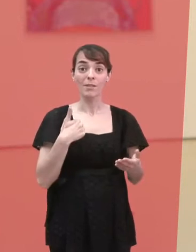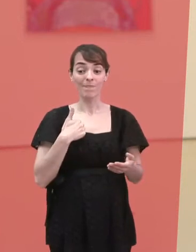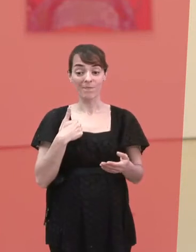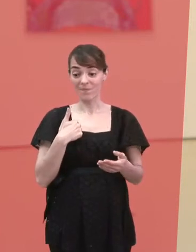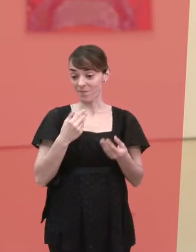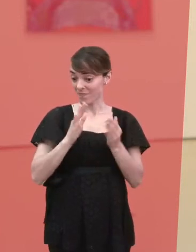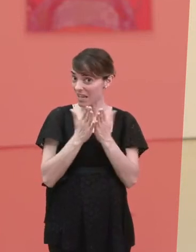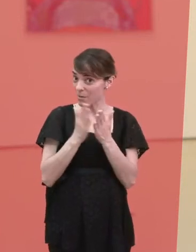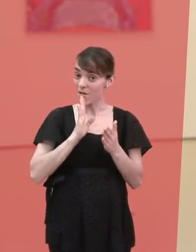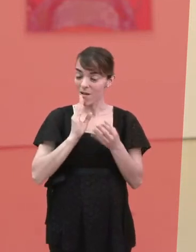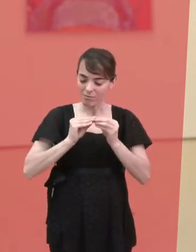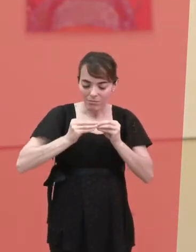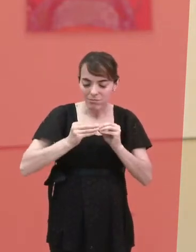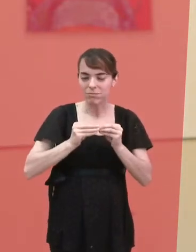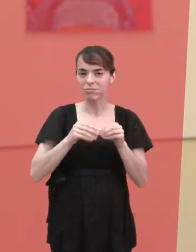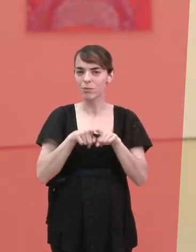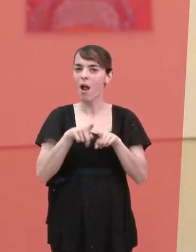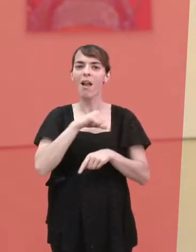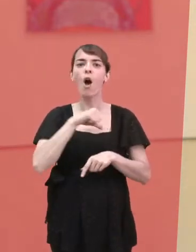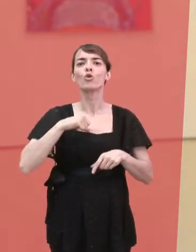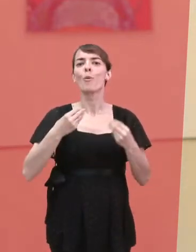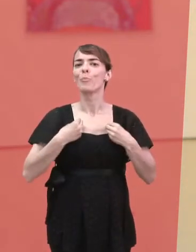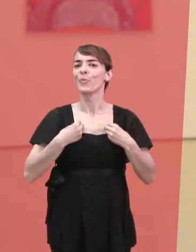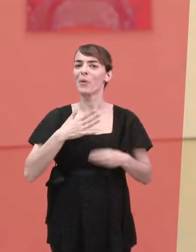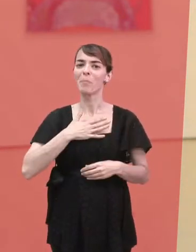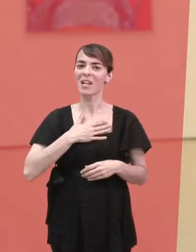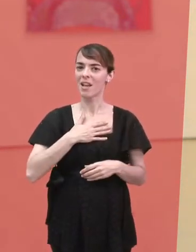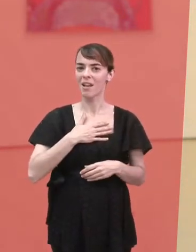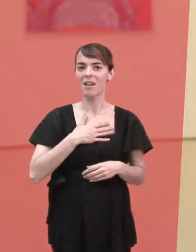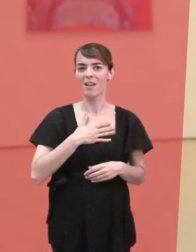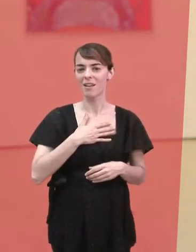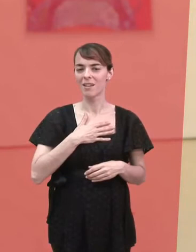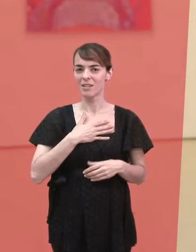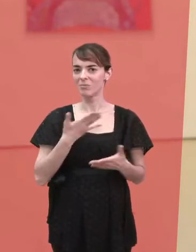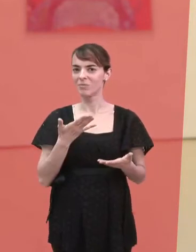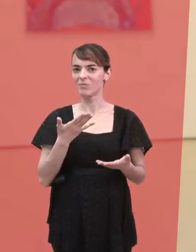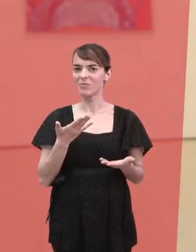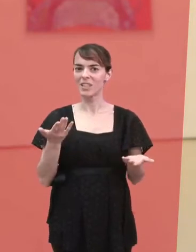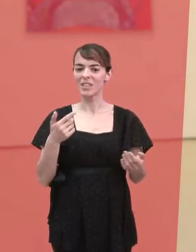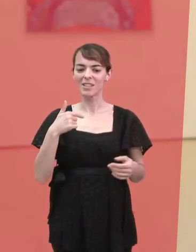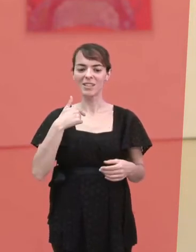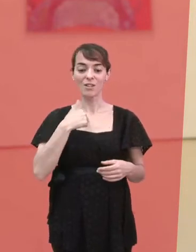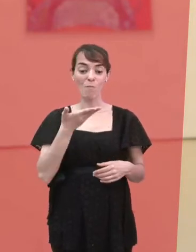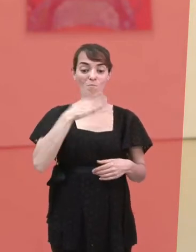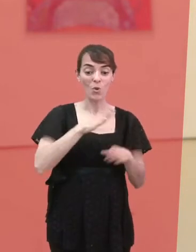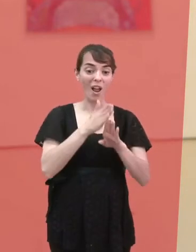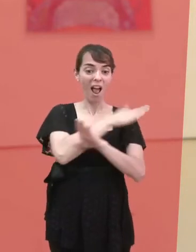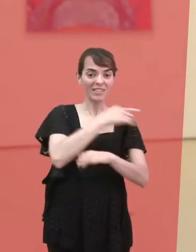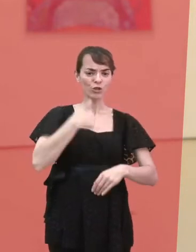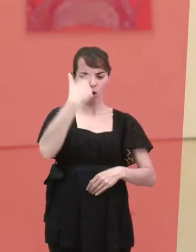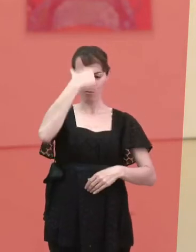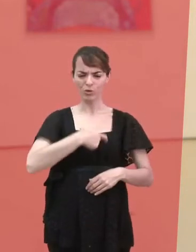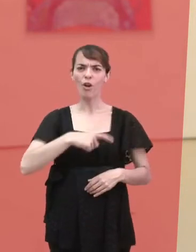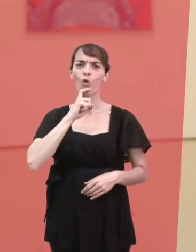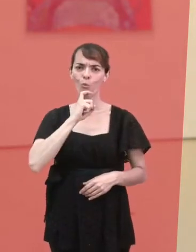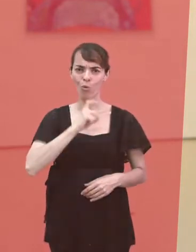un libro que va a salir ahora, en la que es una autobiografía mía de cómo yo soy